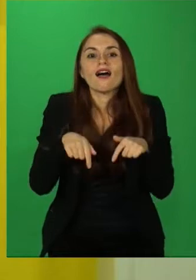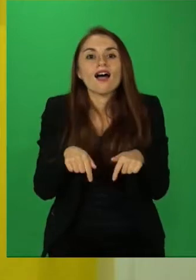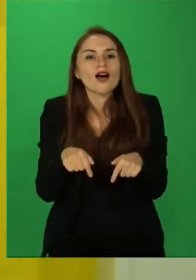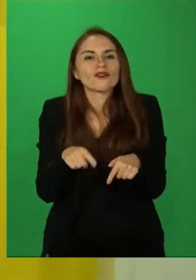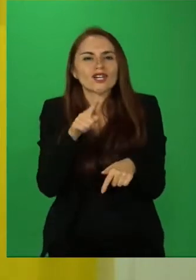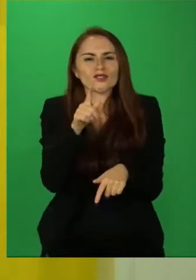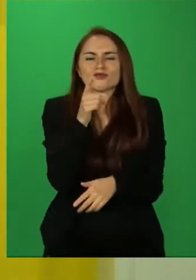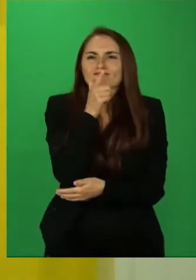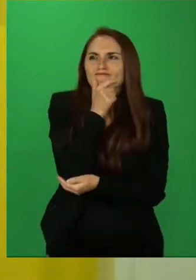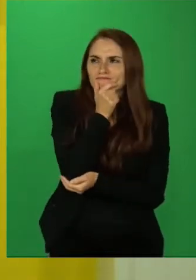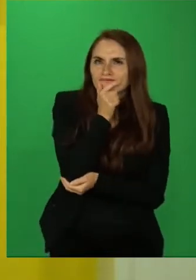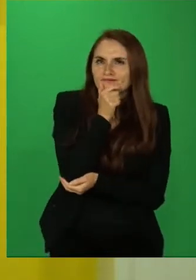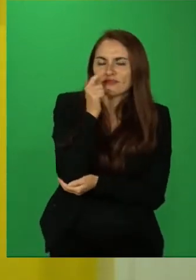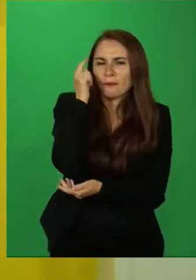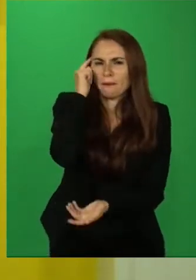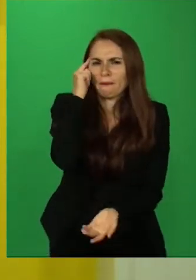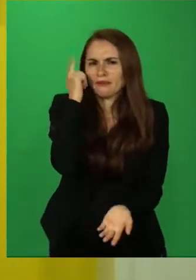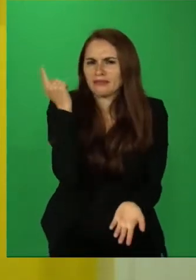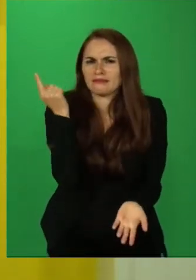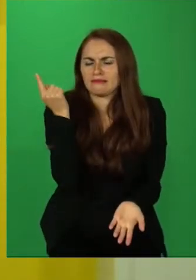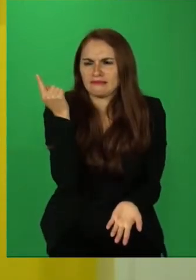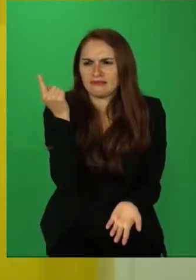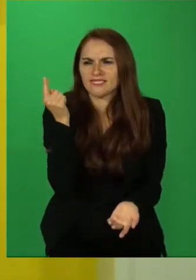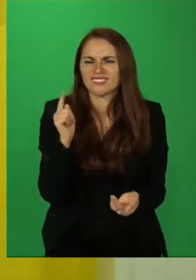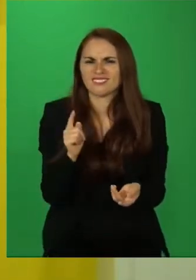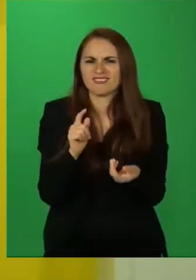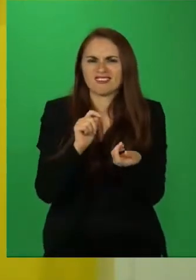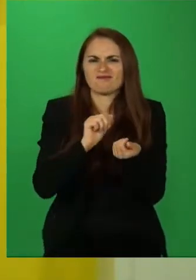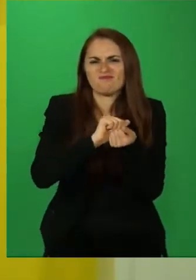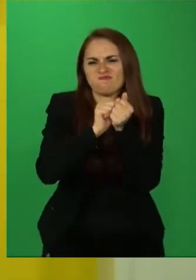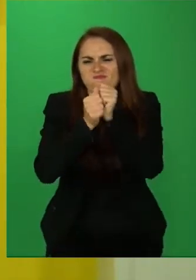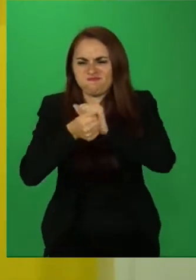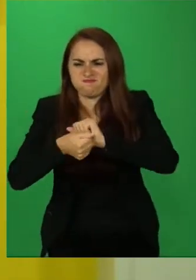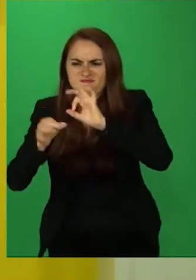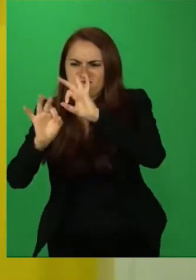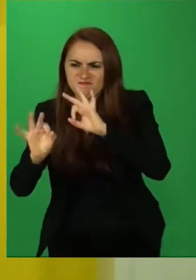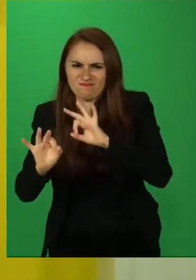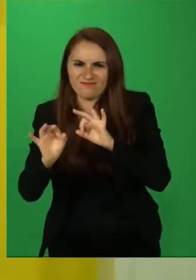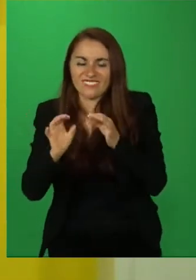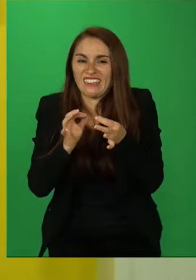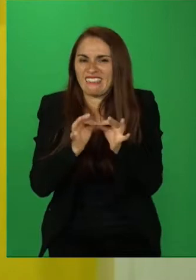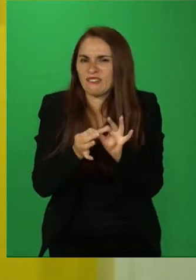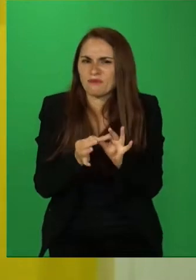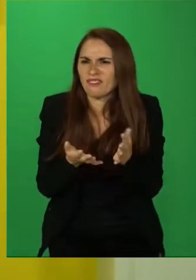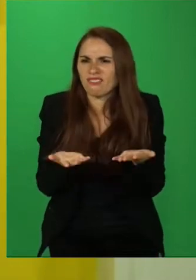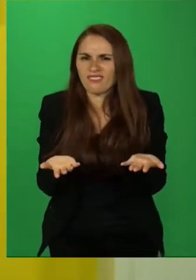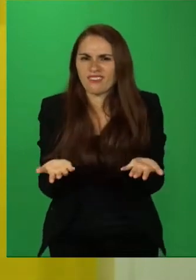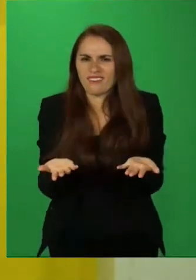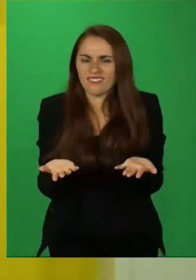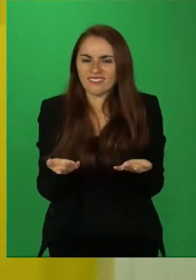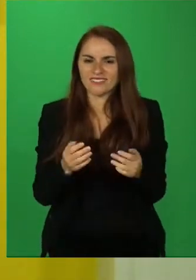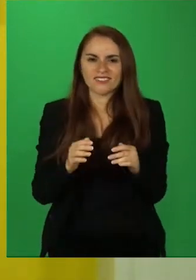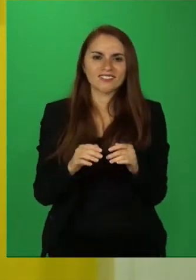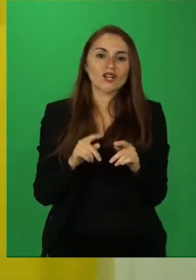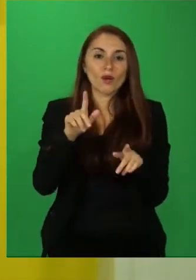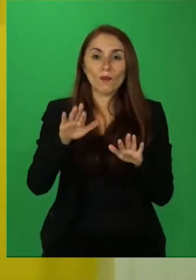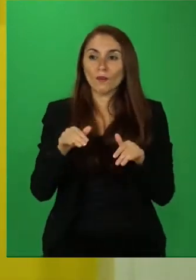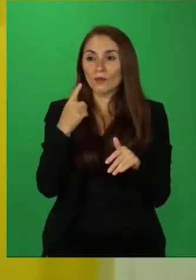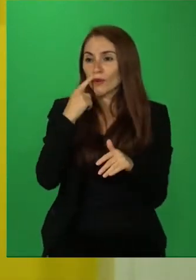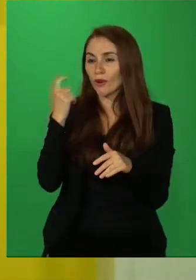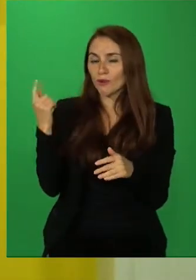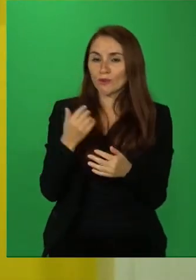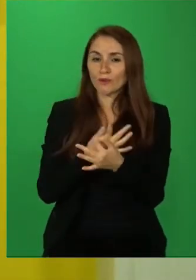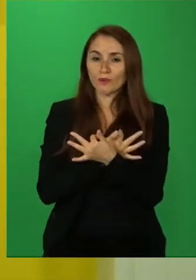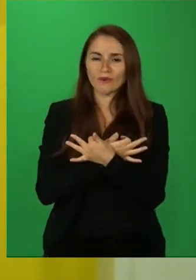te estás haciendo la siguiente pregunta. ¿Qué es lo que es interpretar? ¿Ya? Al igual que Batman, ¿no? Me imagino claramente en